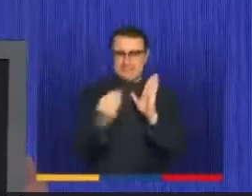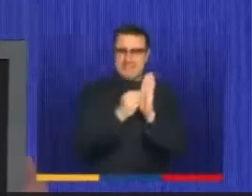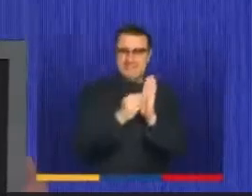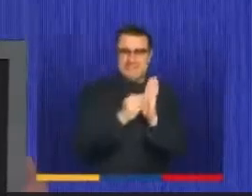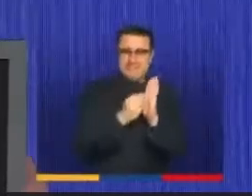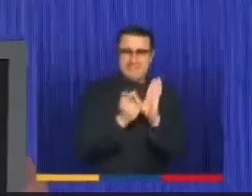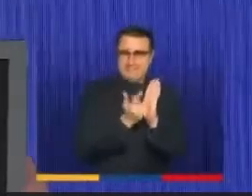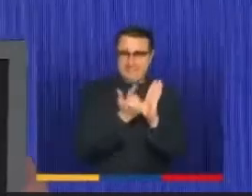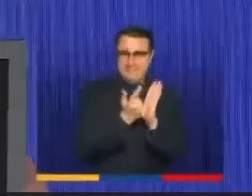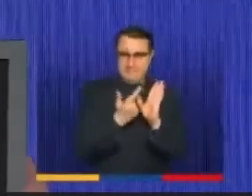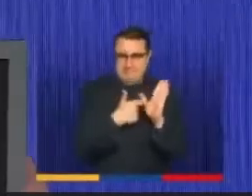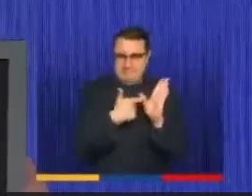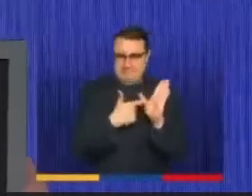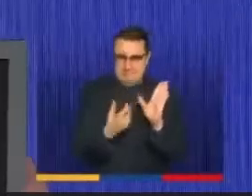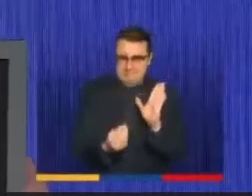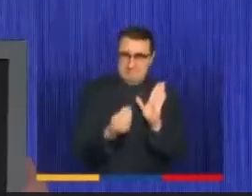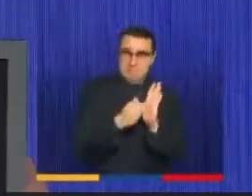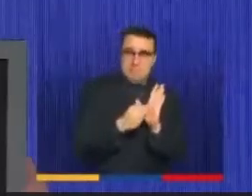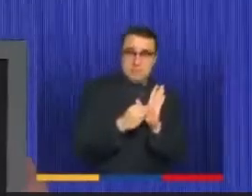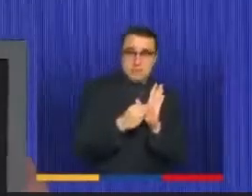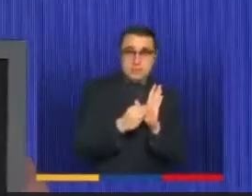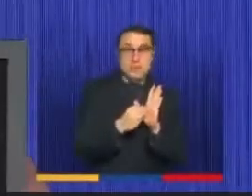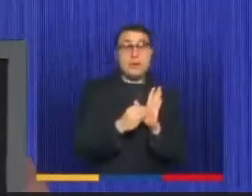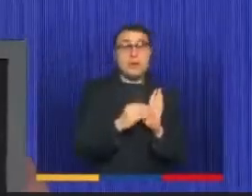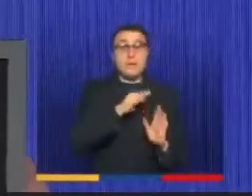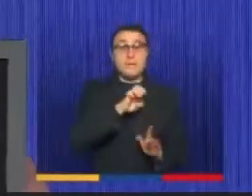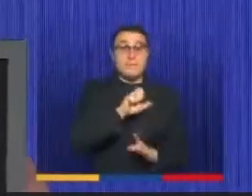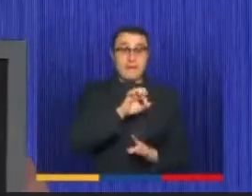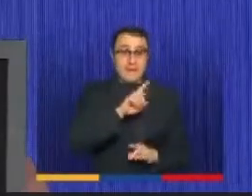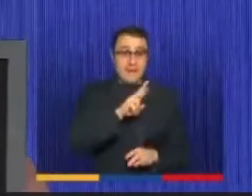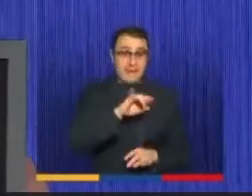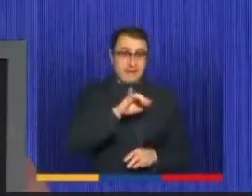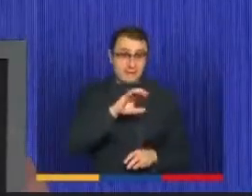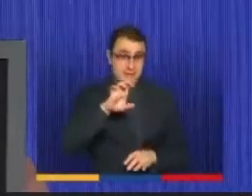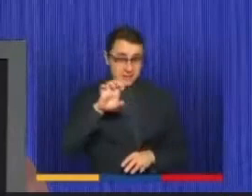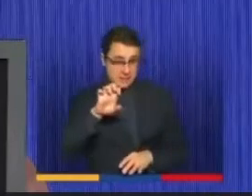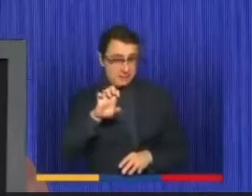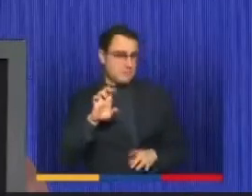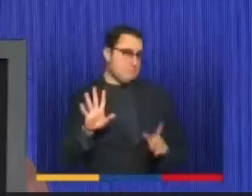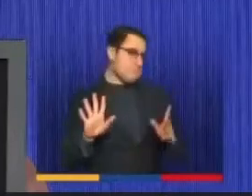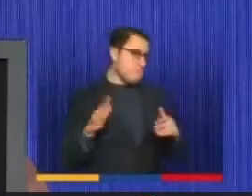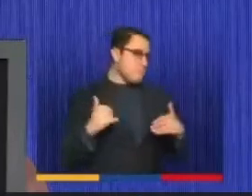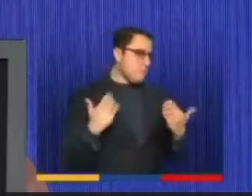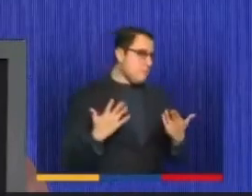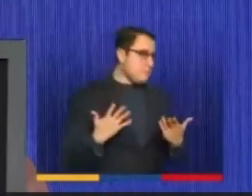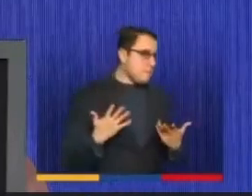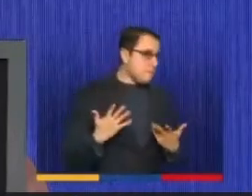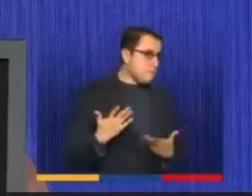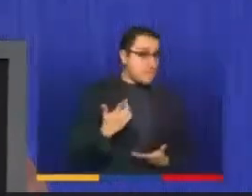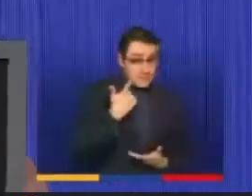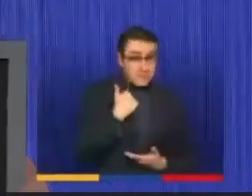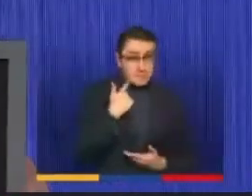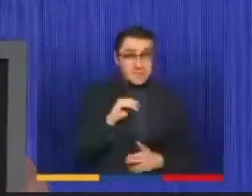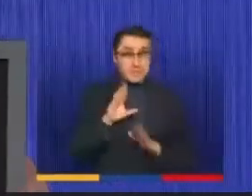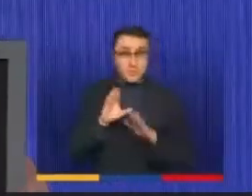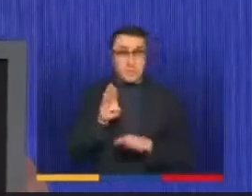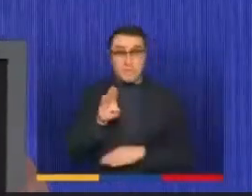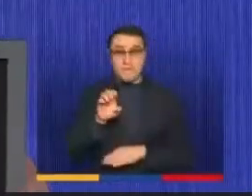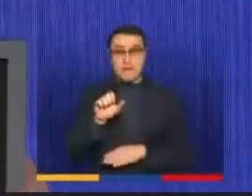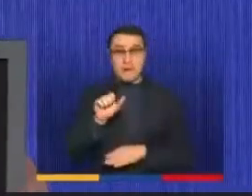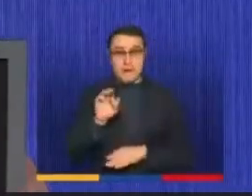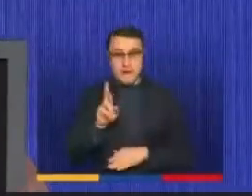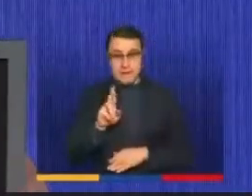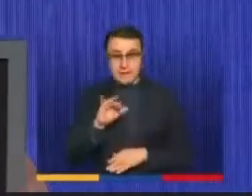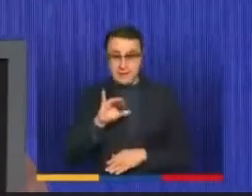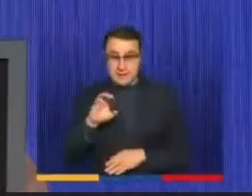Comedia. Yo creo que no le tocó ningún pelo a Beatrice. Total es que el papá de Beatrice sí hizo el